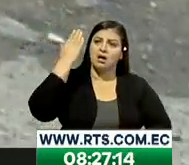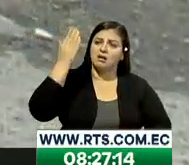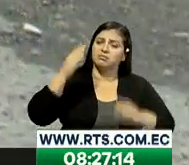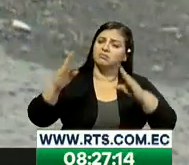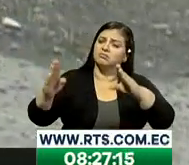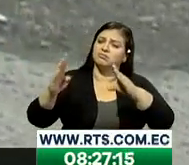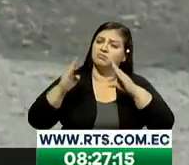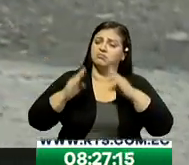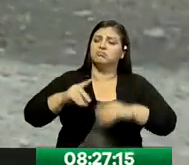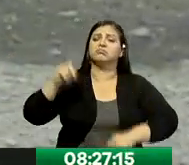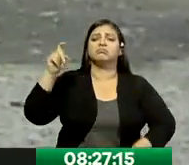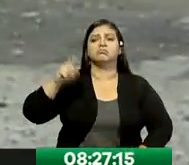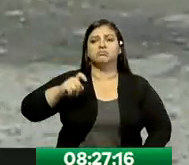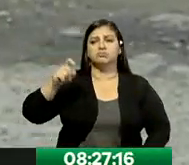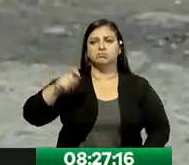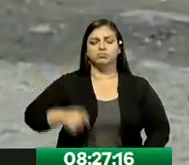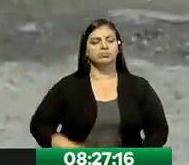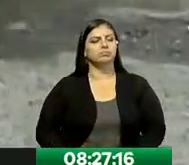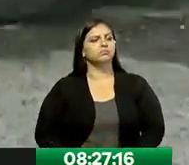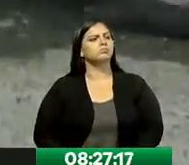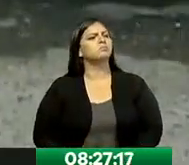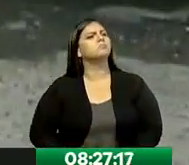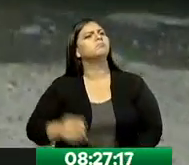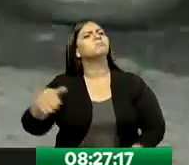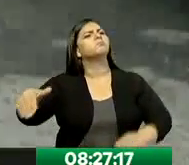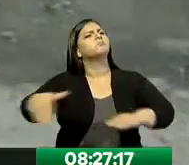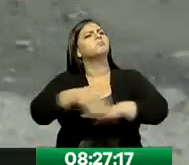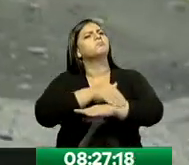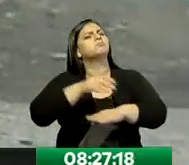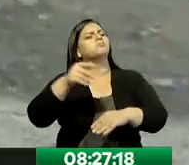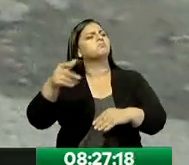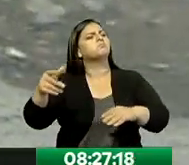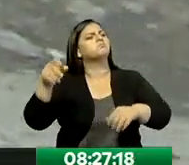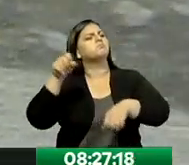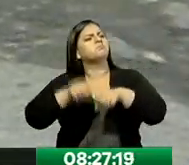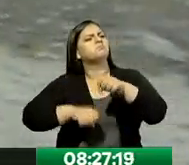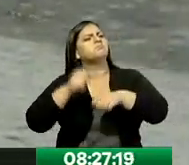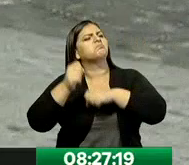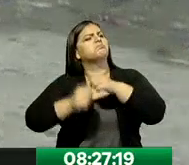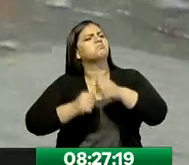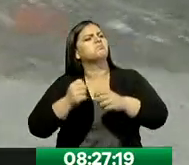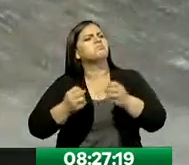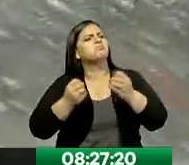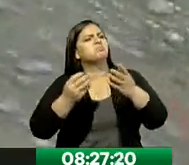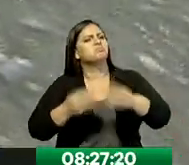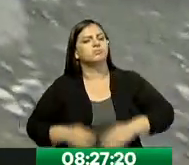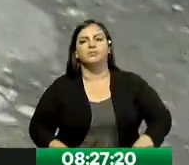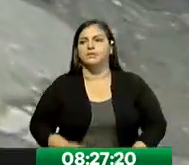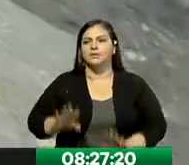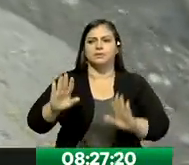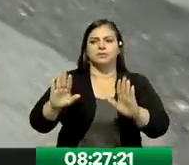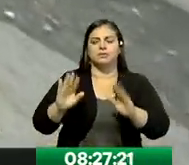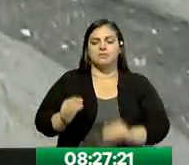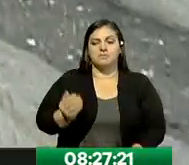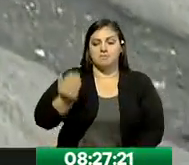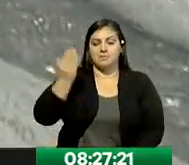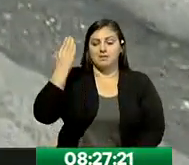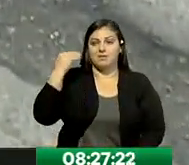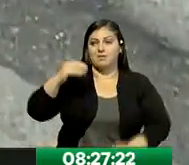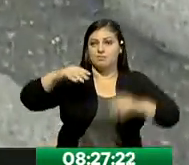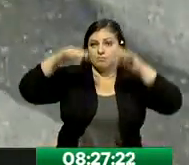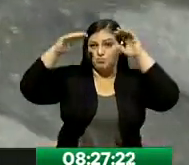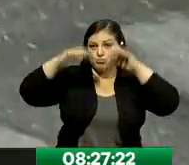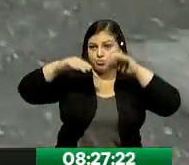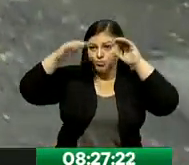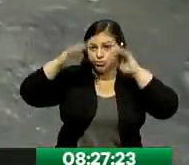tiene esta calle en mal estado? Esta calle tiene desde que terminó el invierno ya dañada. No la han venido